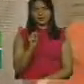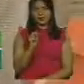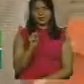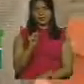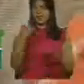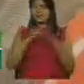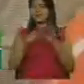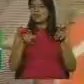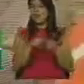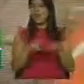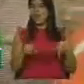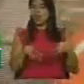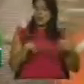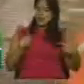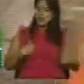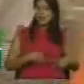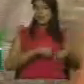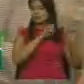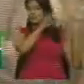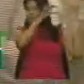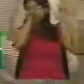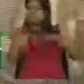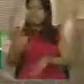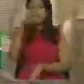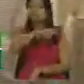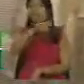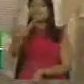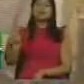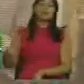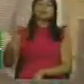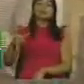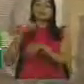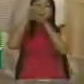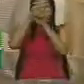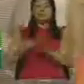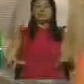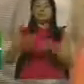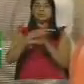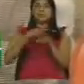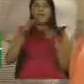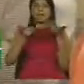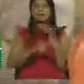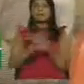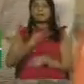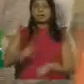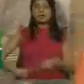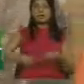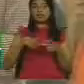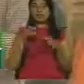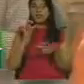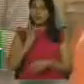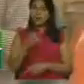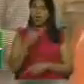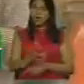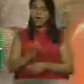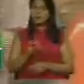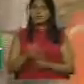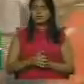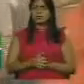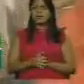corazón de lo que es nuestro pueblo, desplegado todo lo que es el gobierno bolivariano. El vicepresidente ejecutivo ha tenido también como lo que es la